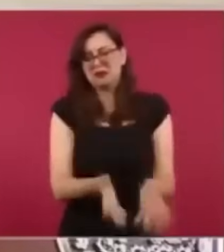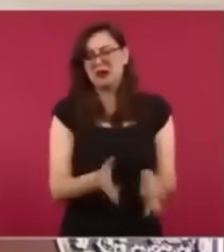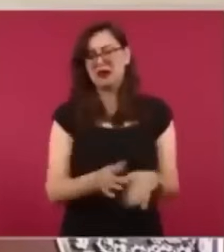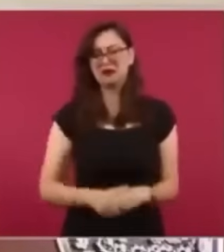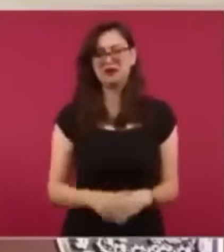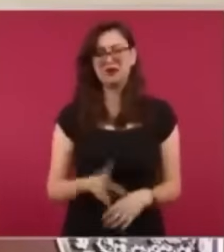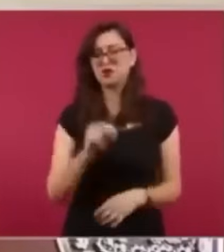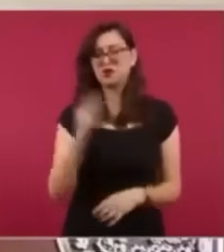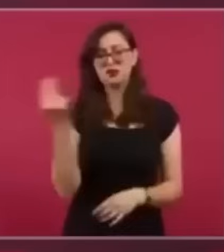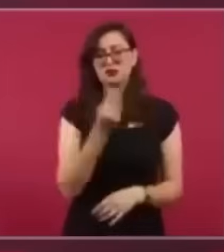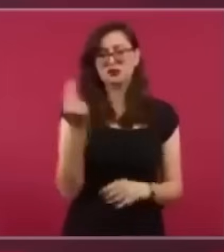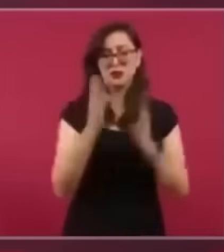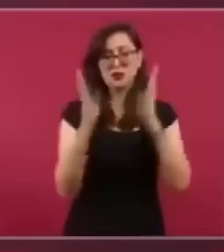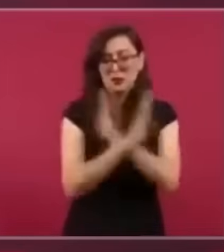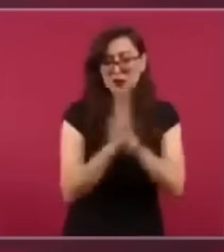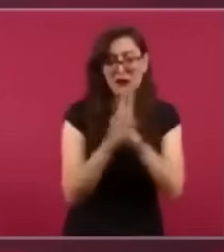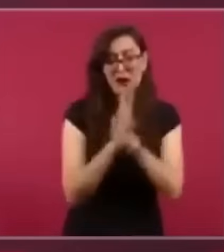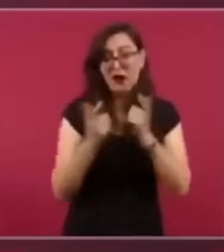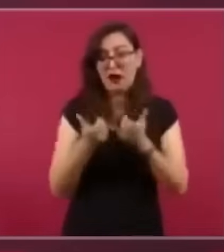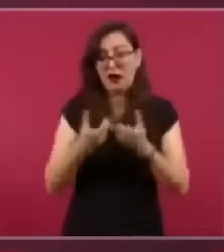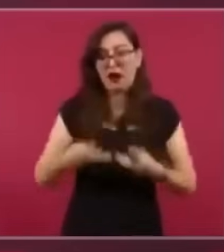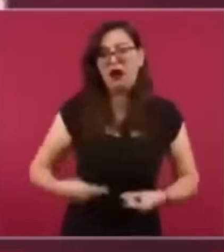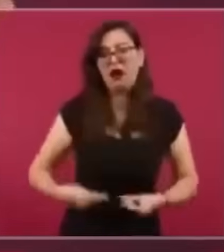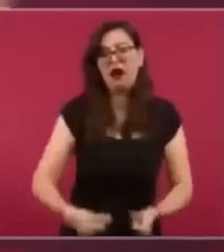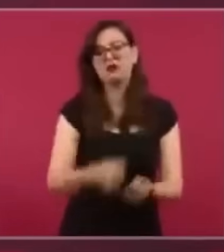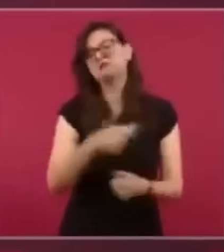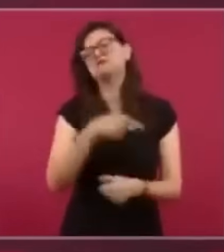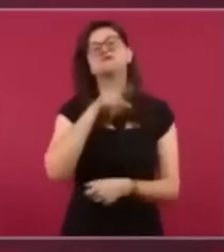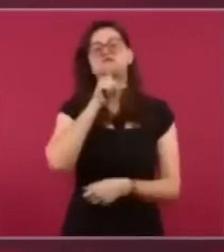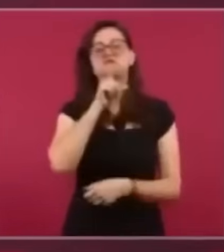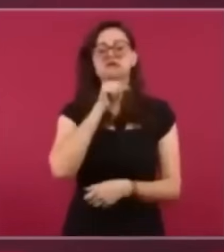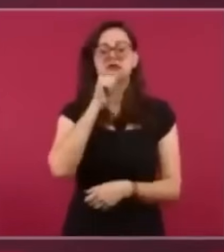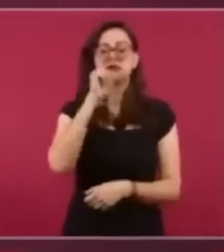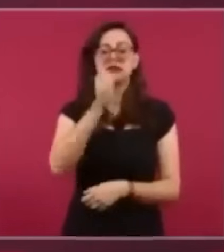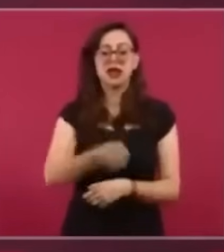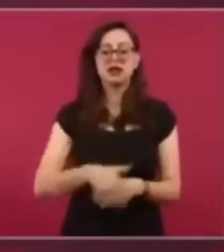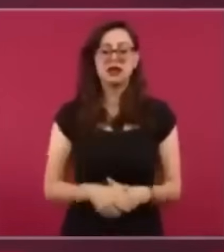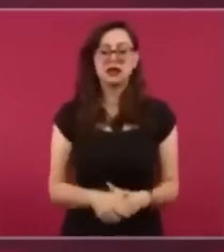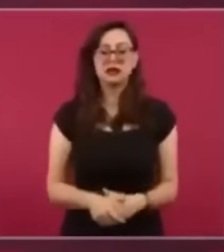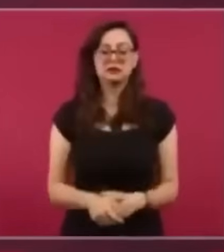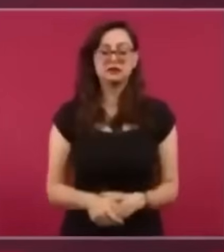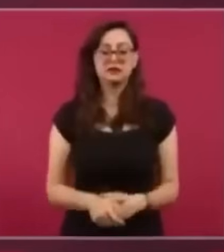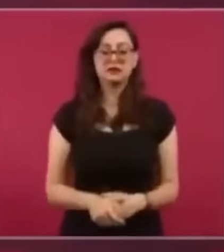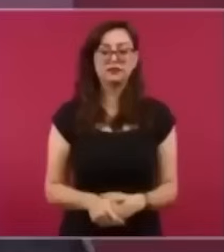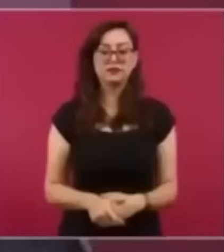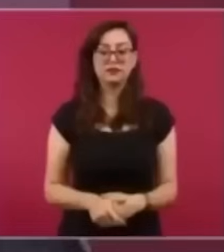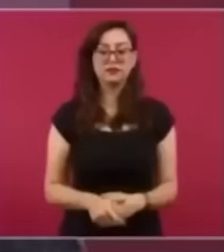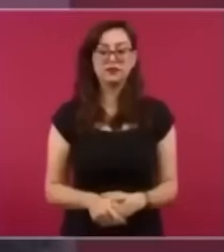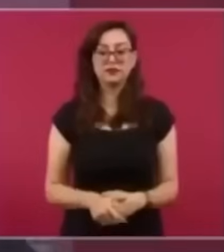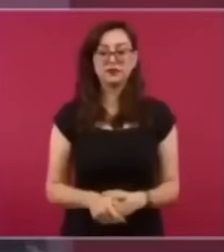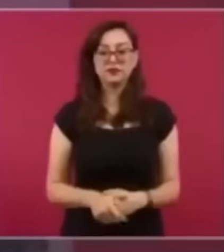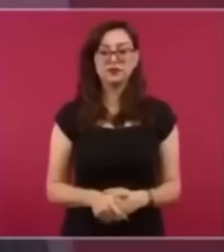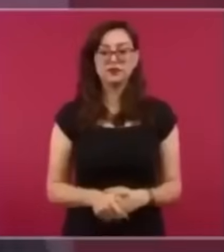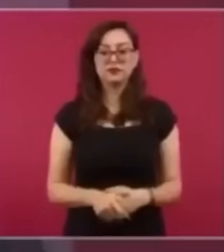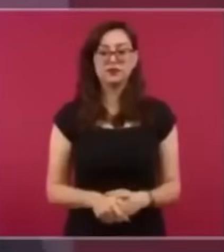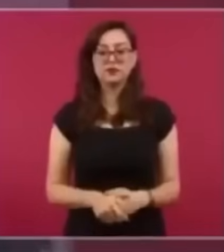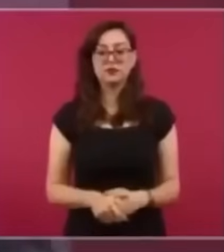No tiene ningún sentido. Hicieron un escándalo, por eso me enteré, porque